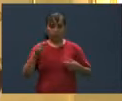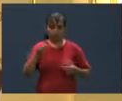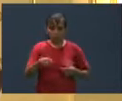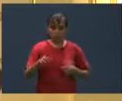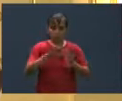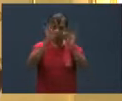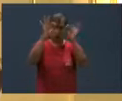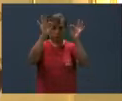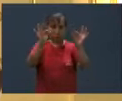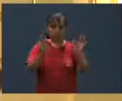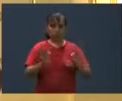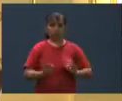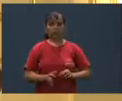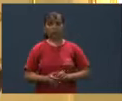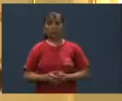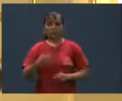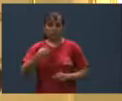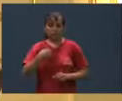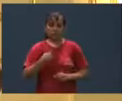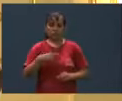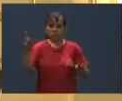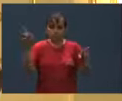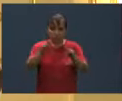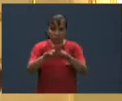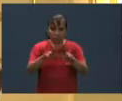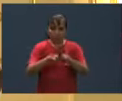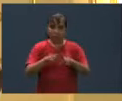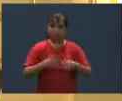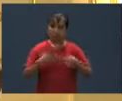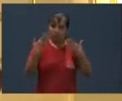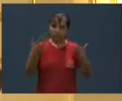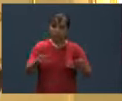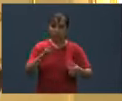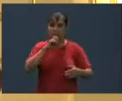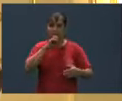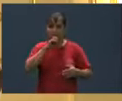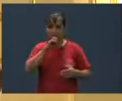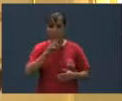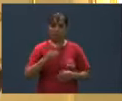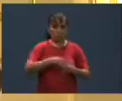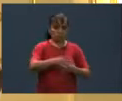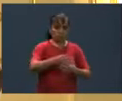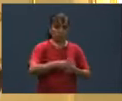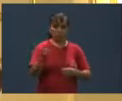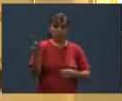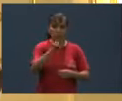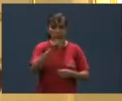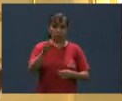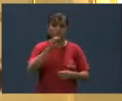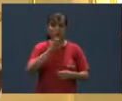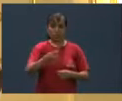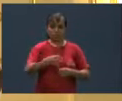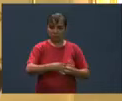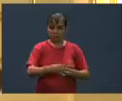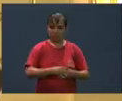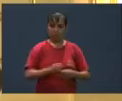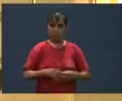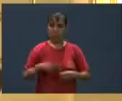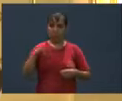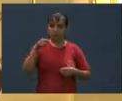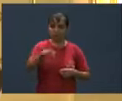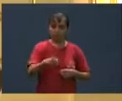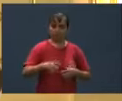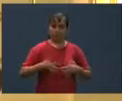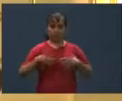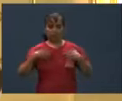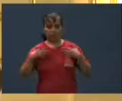ídolos. Yo también les voy a dar celos con un pueblo que no es pueblo y los voy a